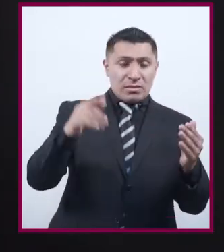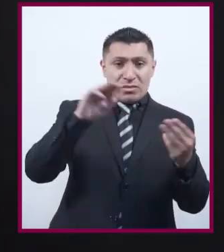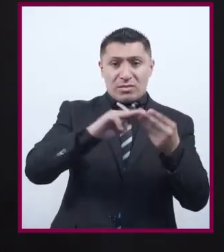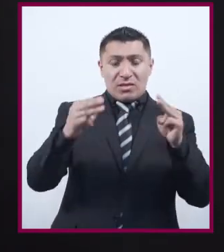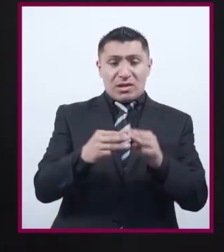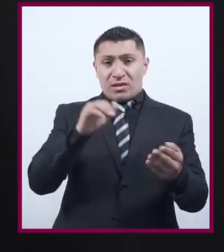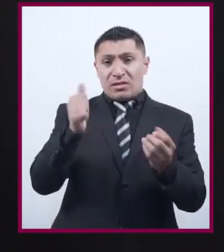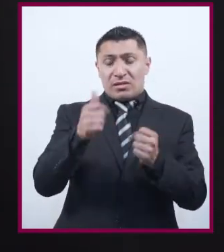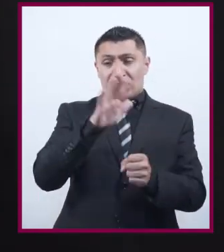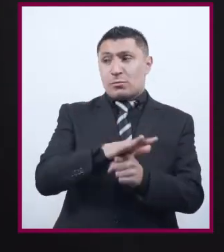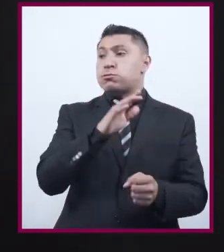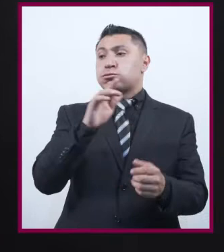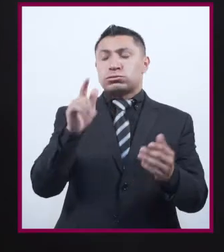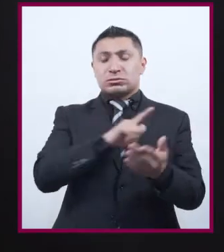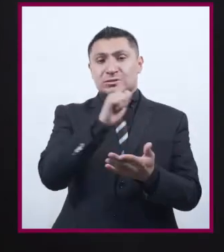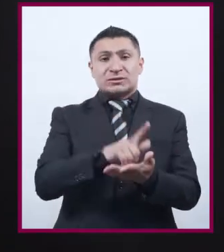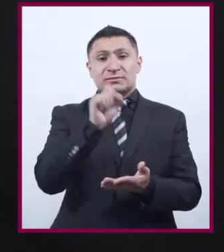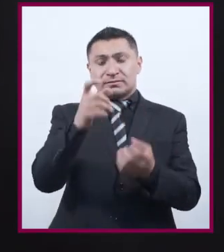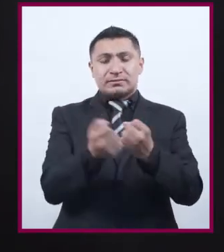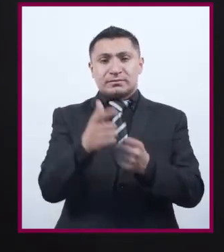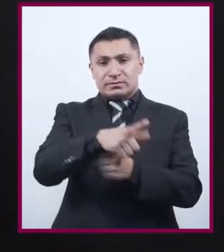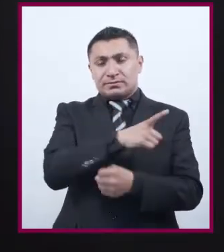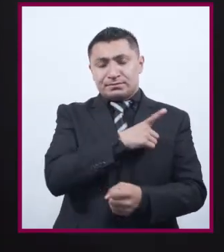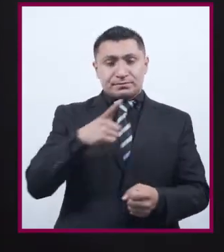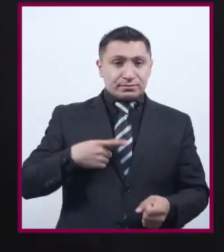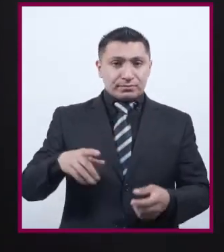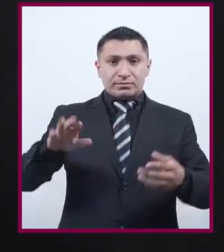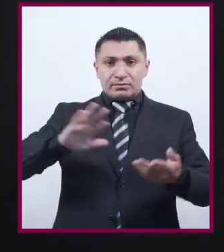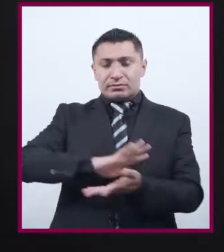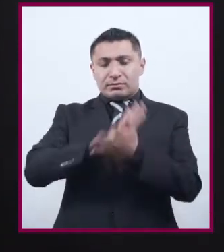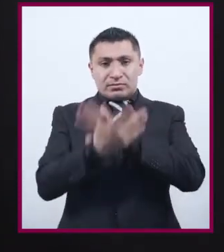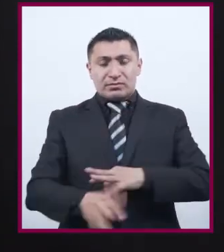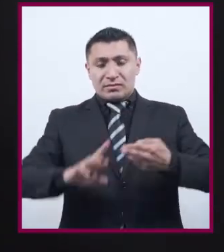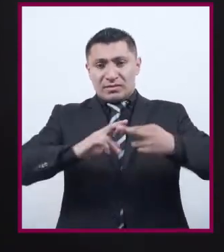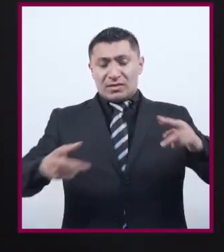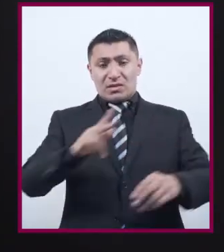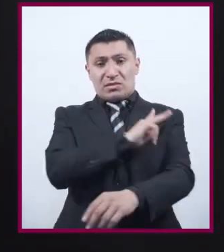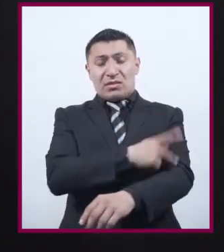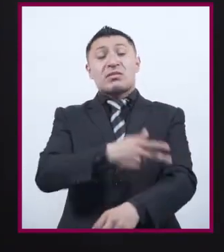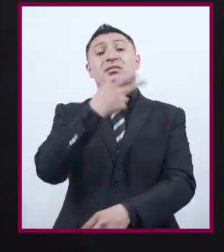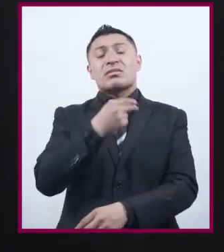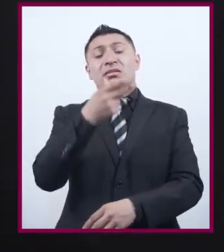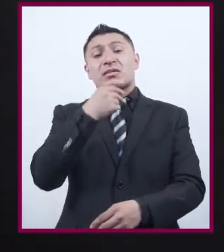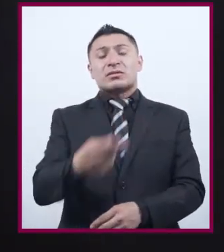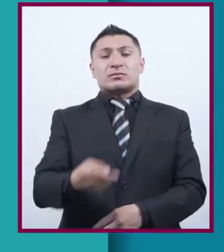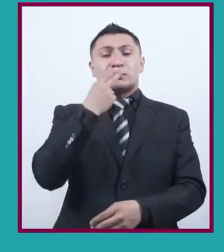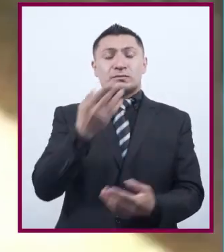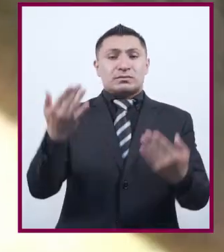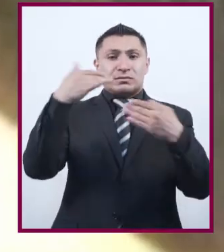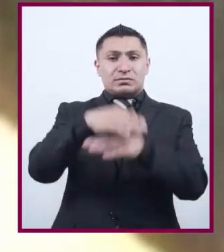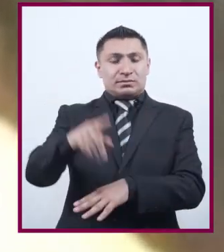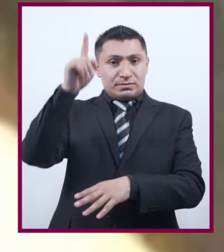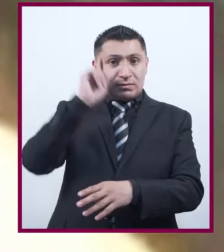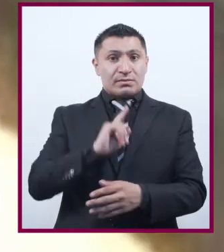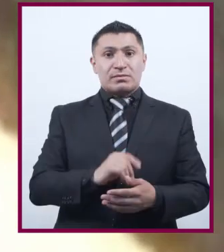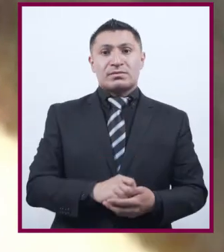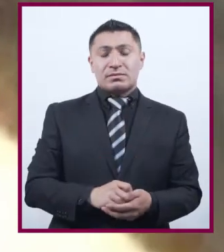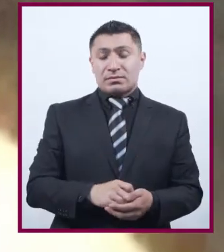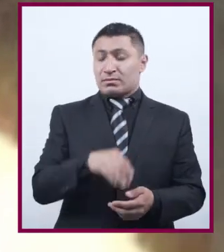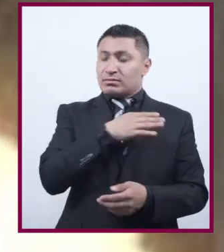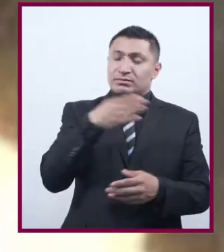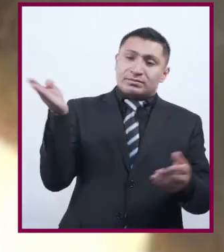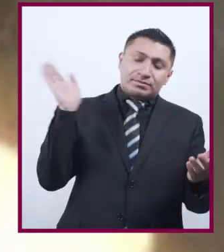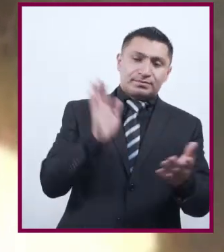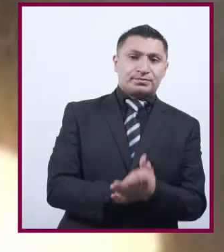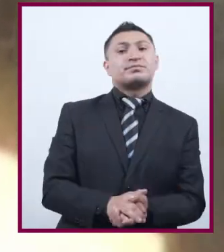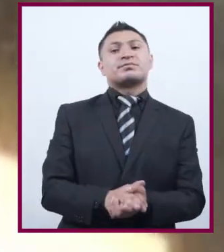Por tanto, debían transformarse las relaciones de poder que los hombres en particular ejercían sobre las mujeres. Y bueno, en otro